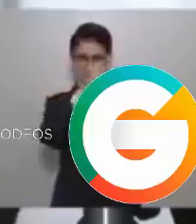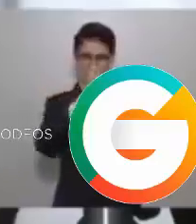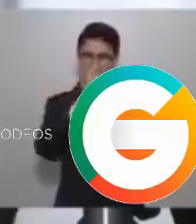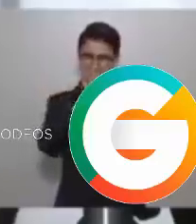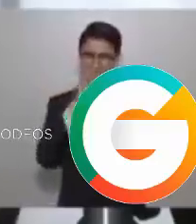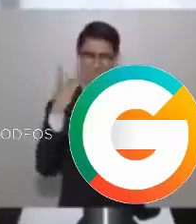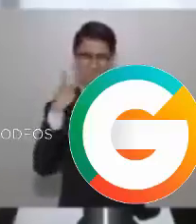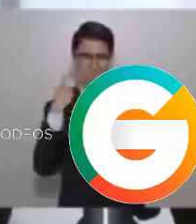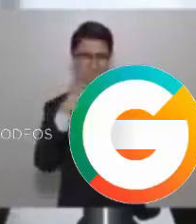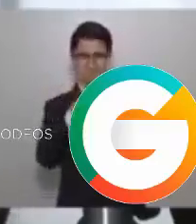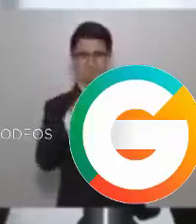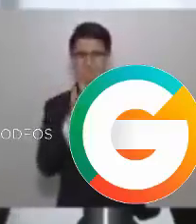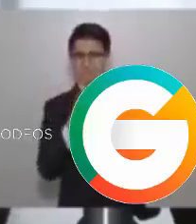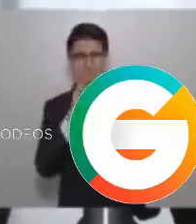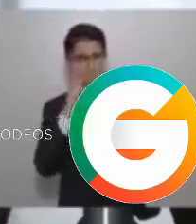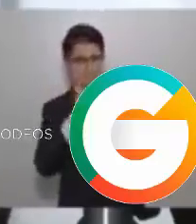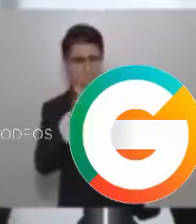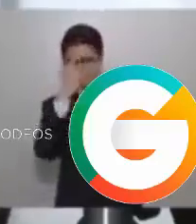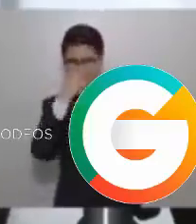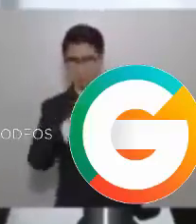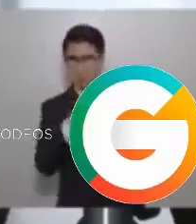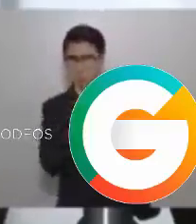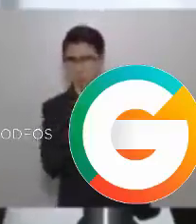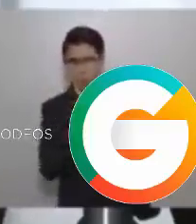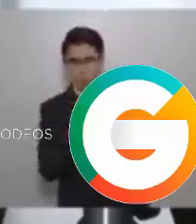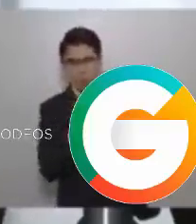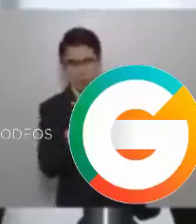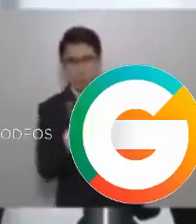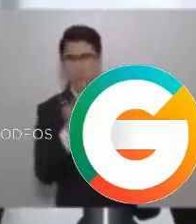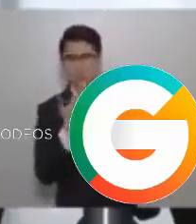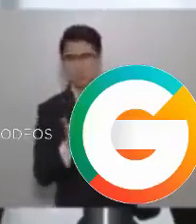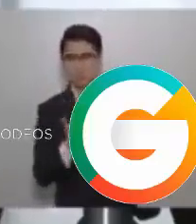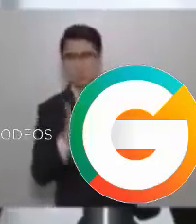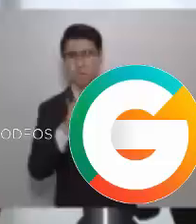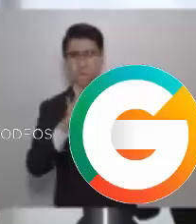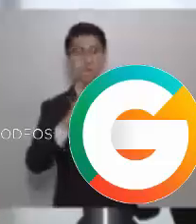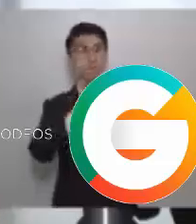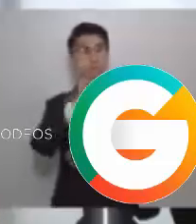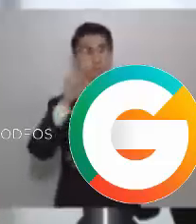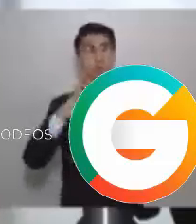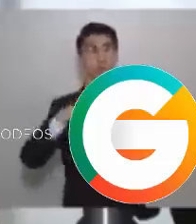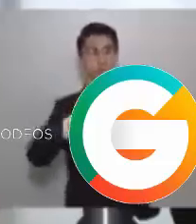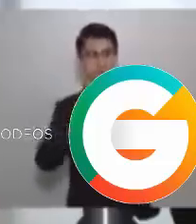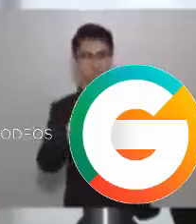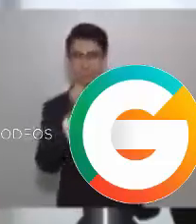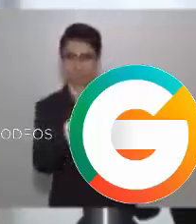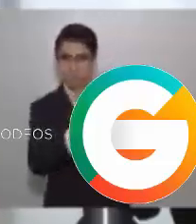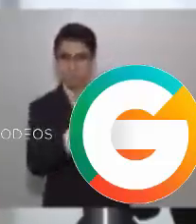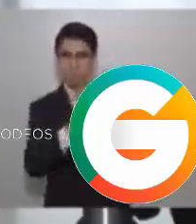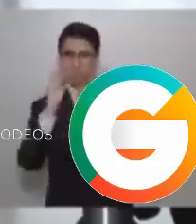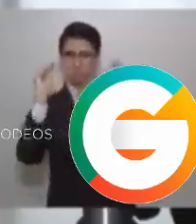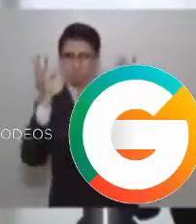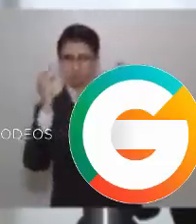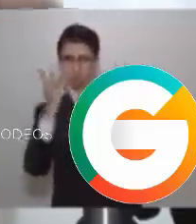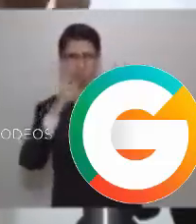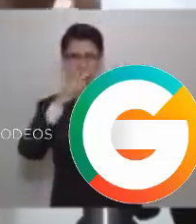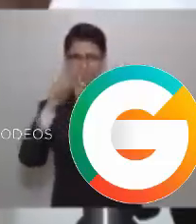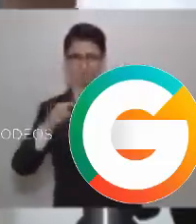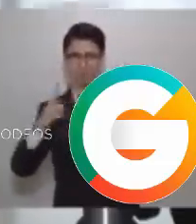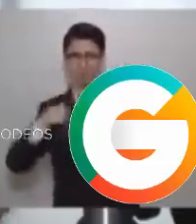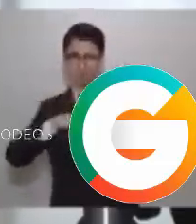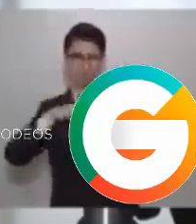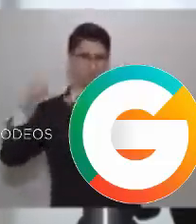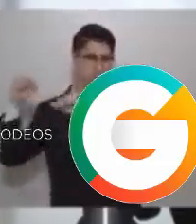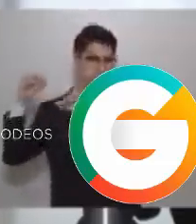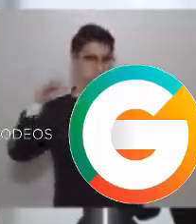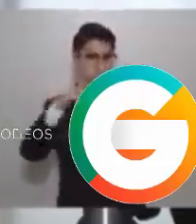ningún problema. Su cuerpo sin vida se encontraba en el mismo vehículo que pueden ustedes apreciar con el número 15 y